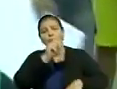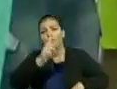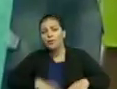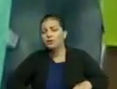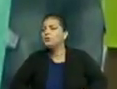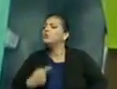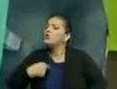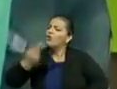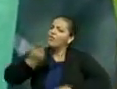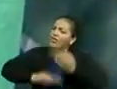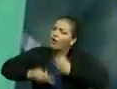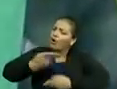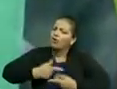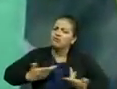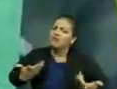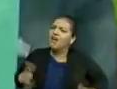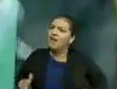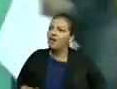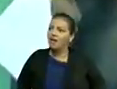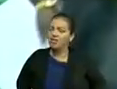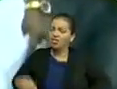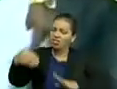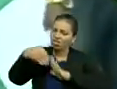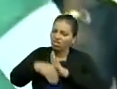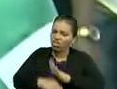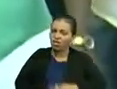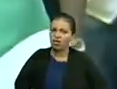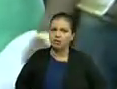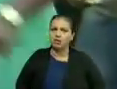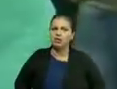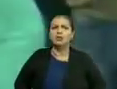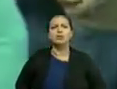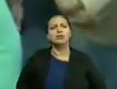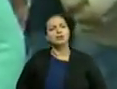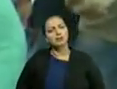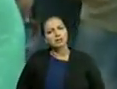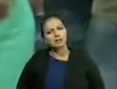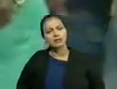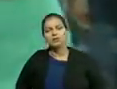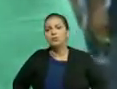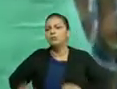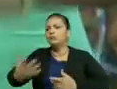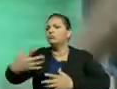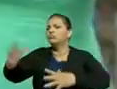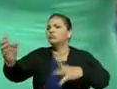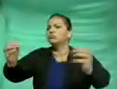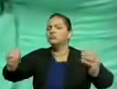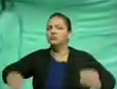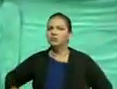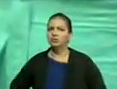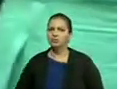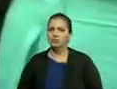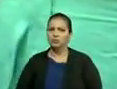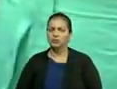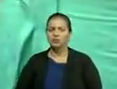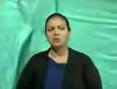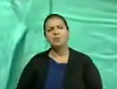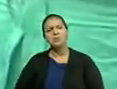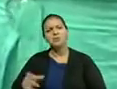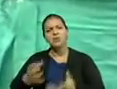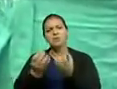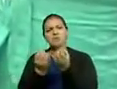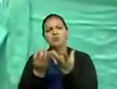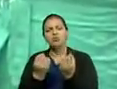te van a comprar? Es que sí, pues que de verdad, porque... El negocio le ha caído. Tanta gente que no puede entrar. Entonces llama a tus clientes para que vengan, que ya ahora sí van... Allá en la esquina, allá.